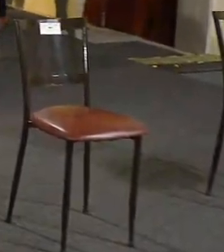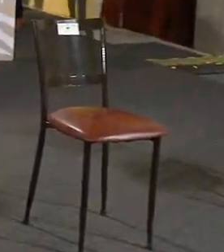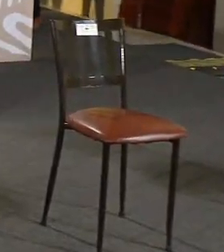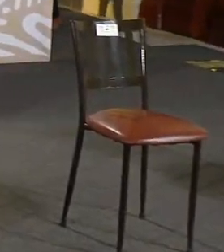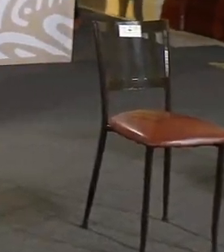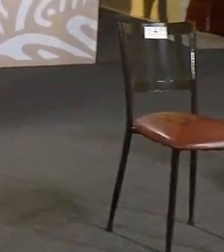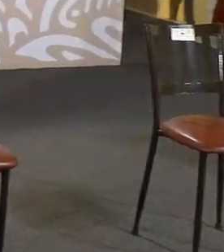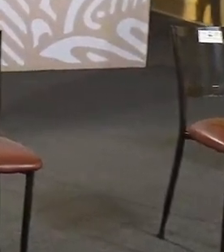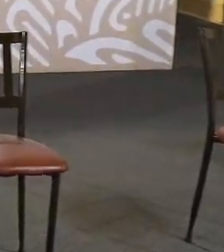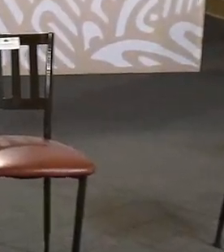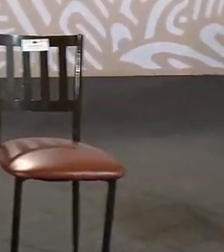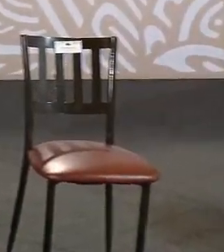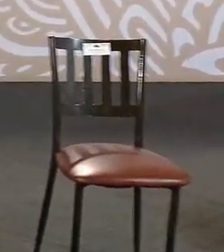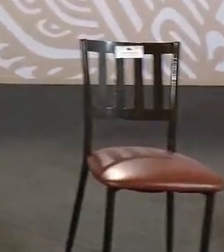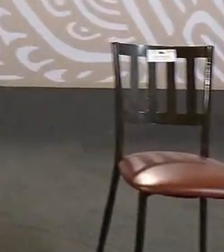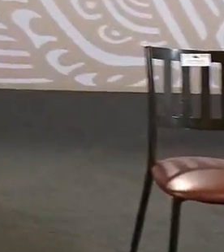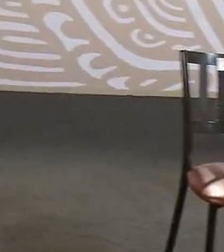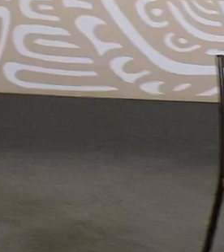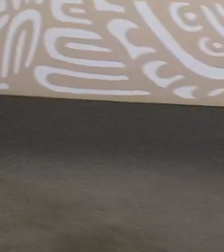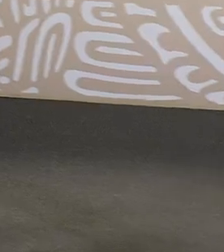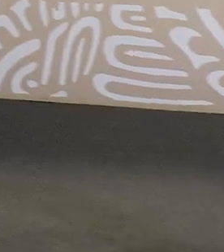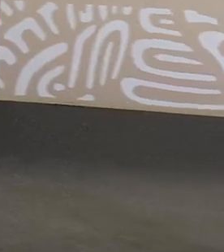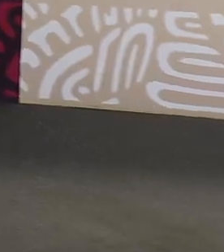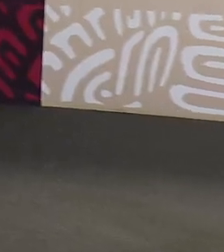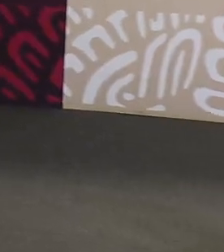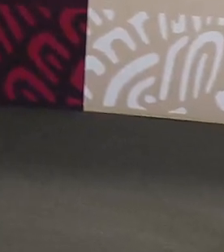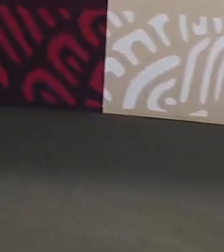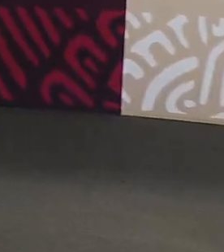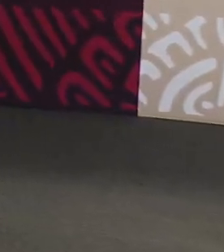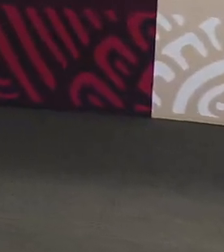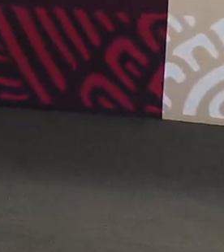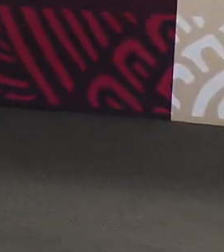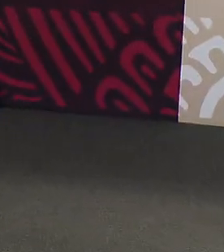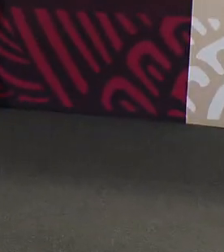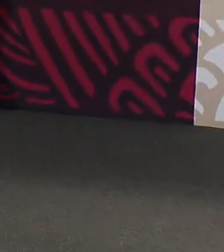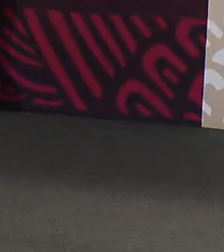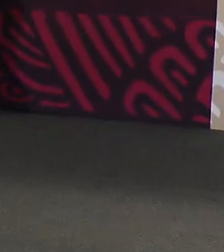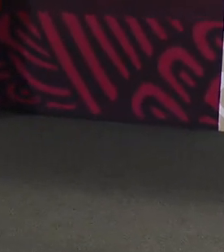ánimo, ya estamos